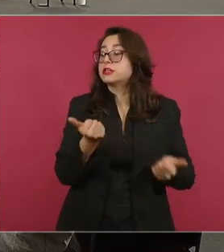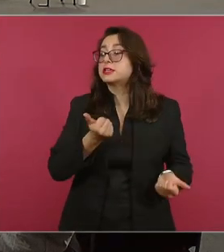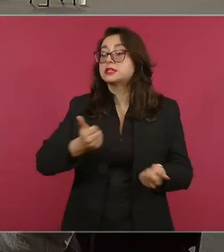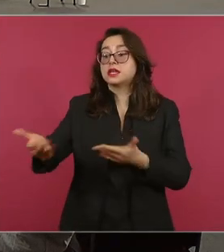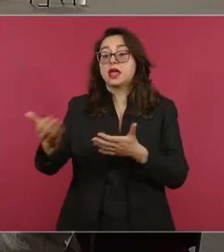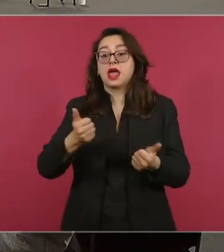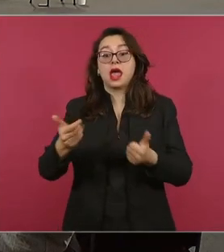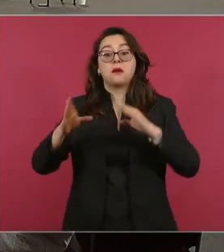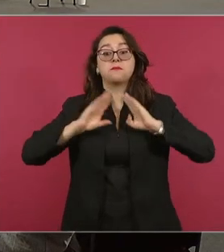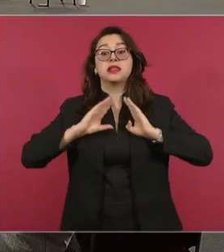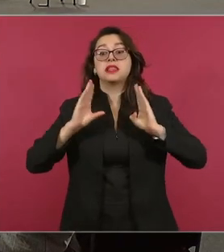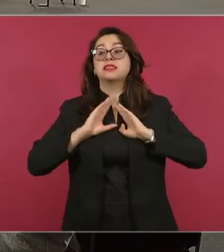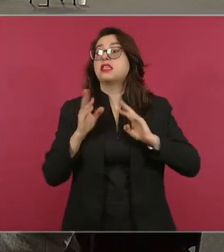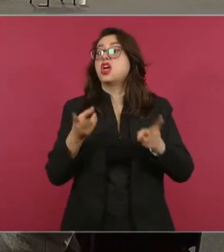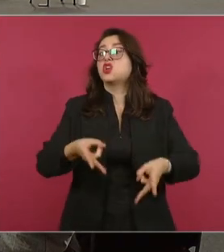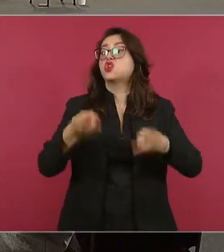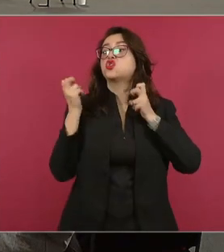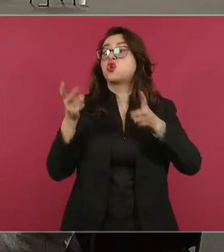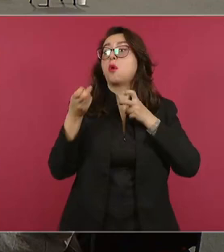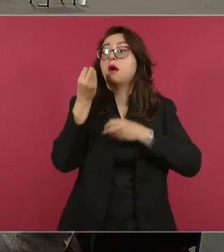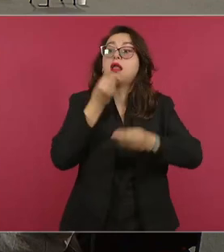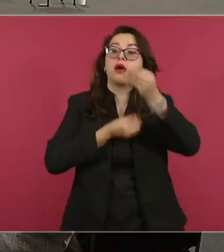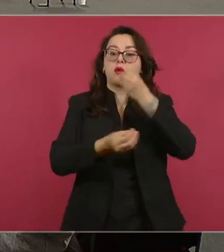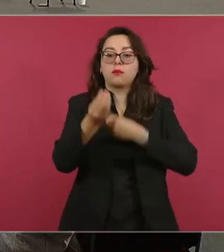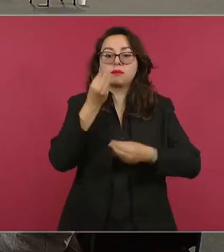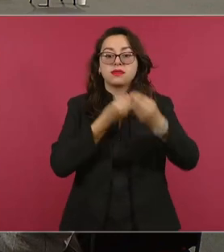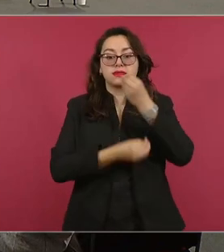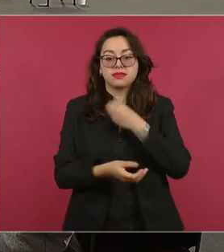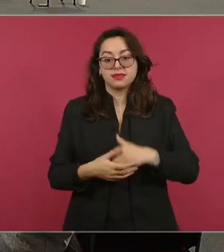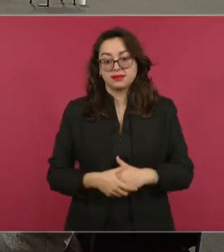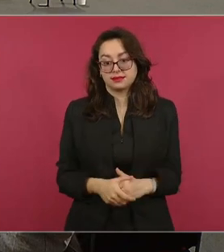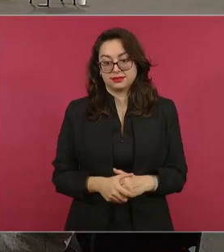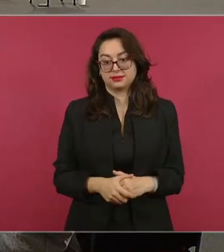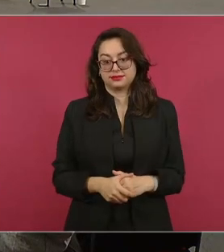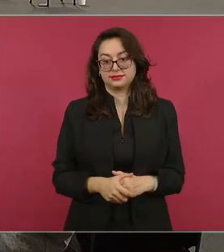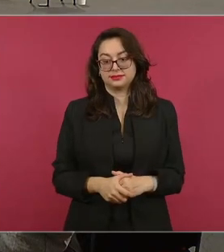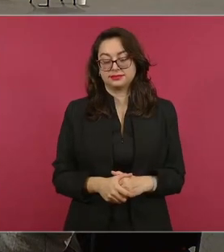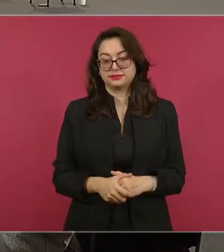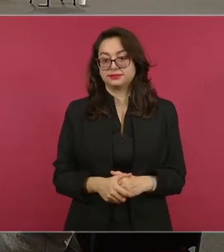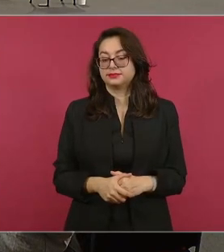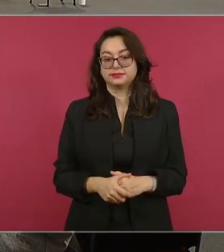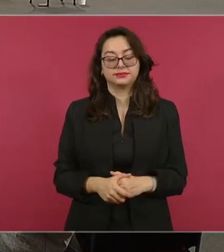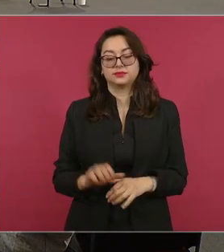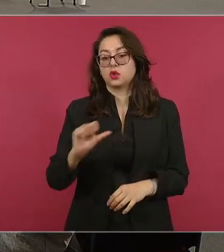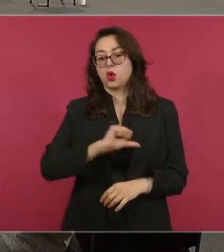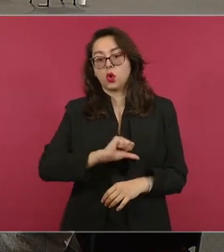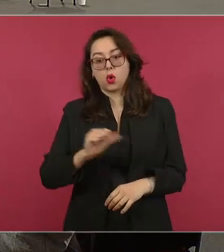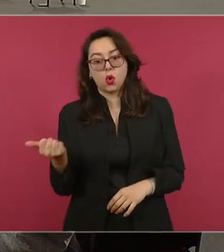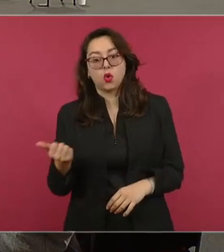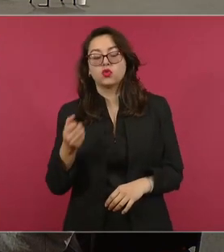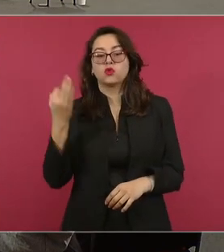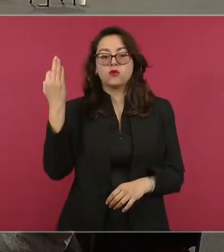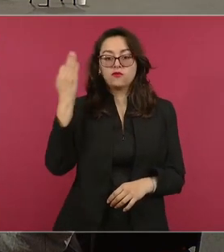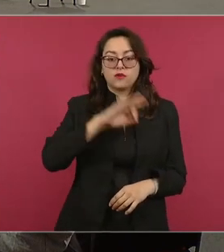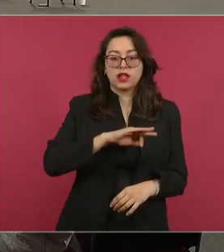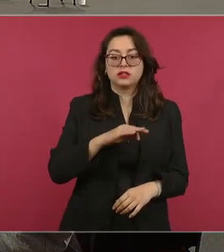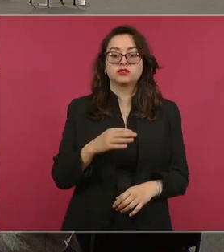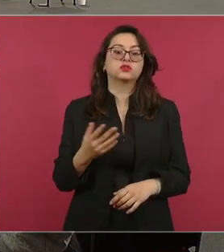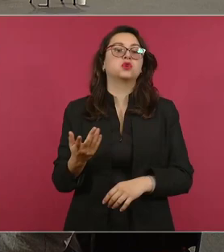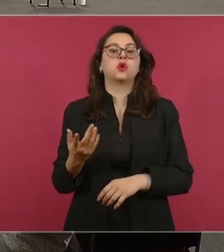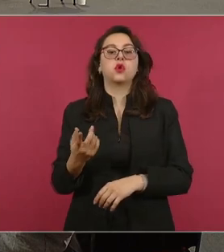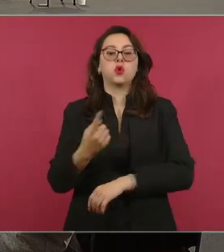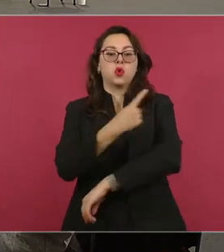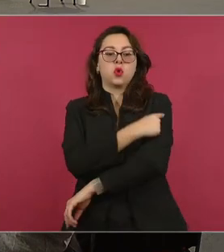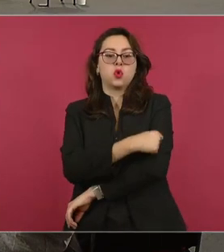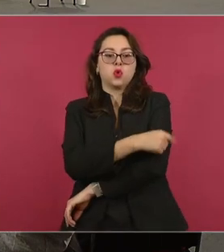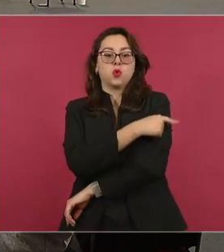ayuda humanitaria que se entregaría en Guerrero. Otro ejemplo fue el comunicado falso de la Cruz Roja, que entre sus